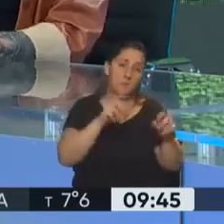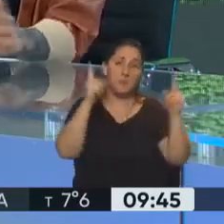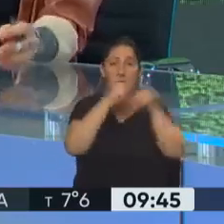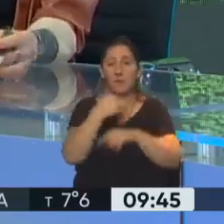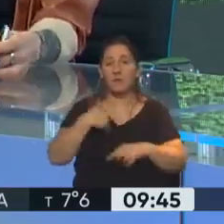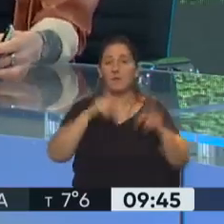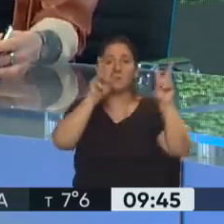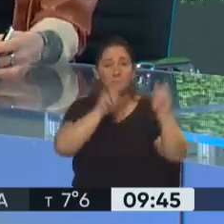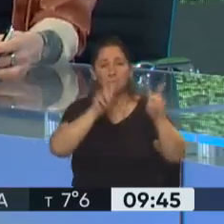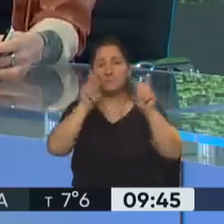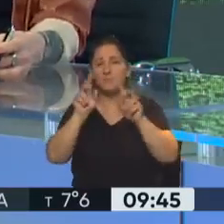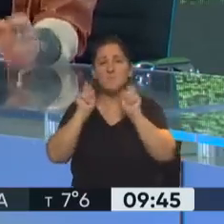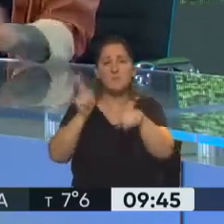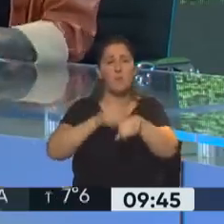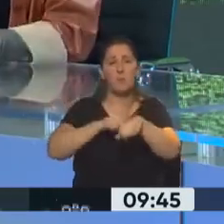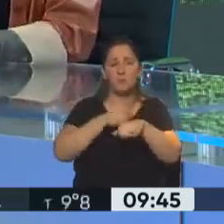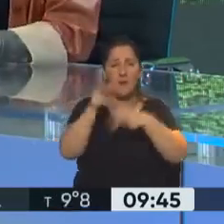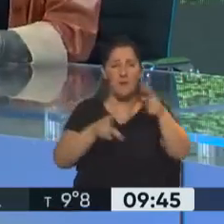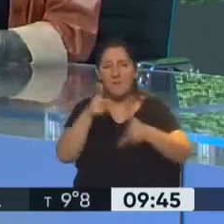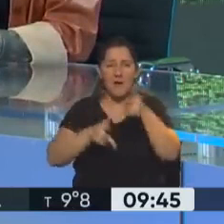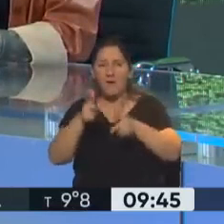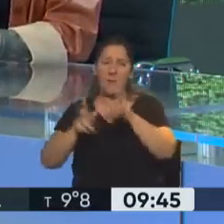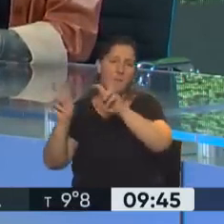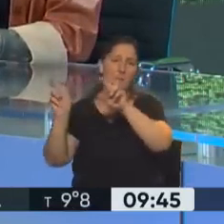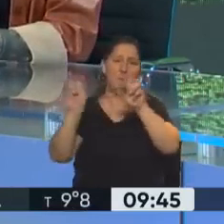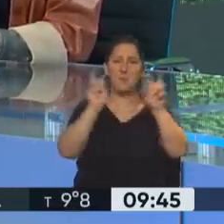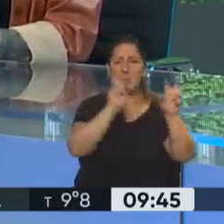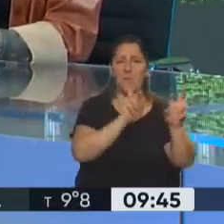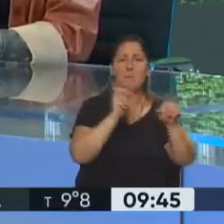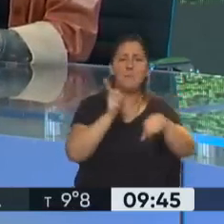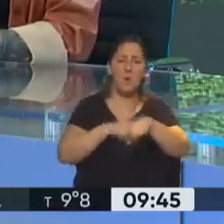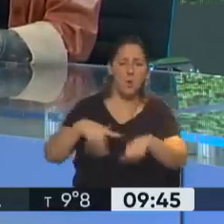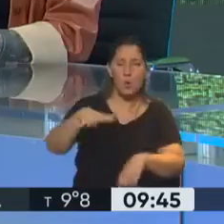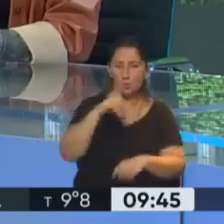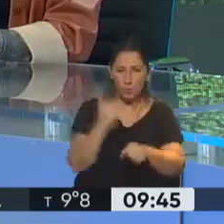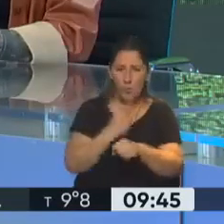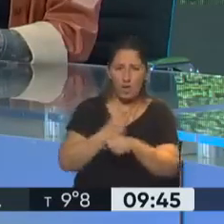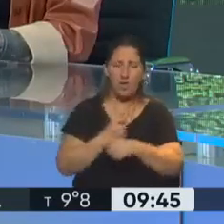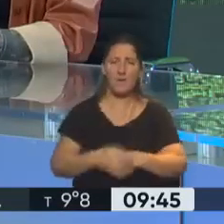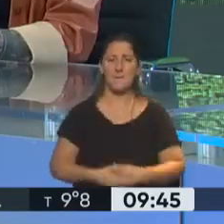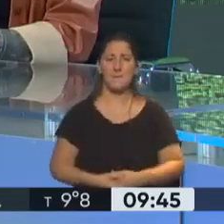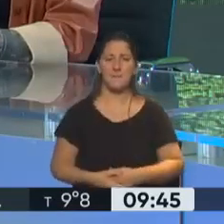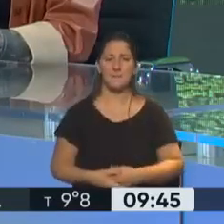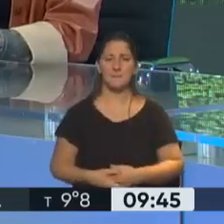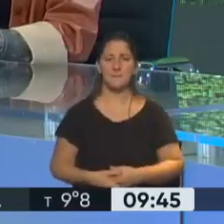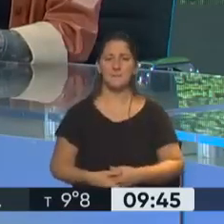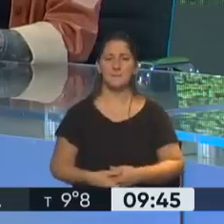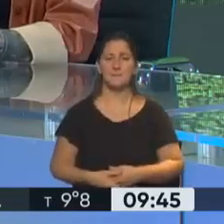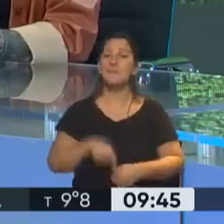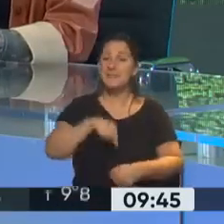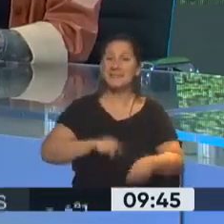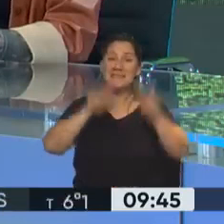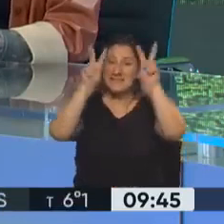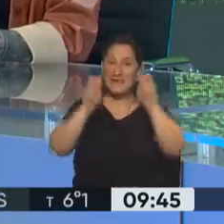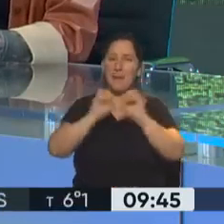argentina no se puede tocar todos juntos y un mismo momento un mismo día horario el mismo ámbito pero son temas